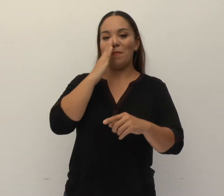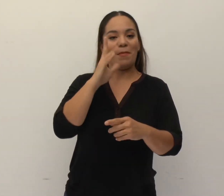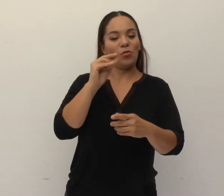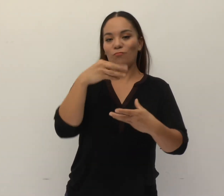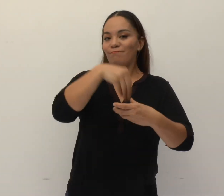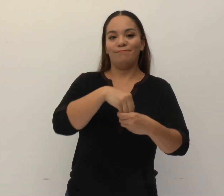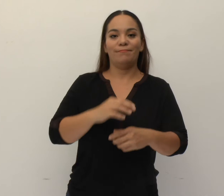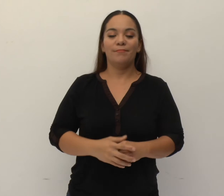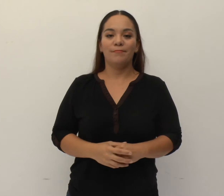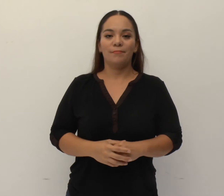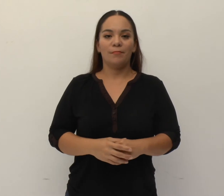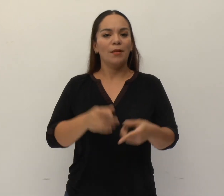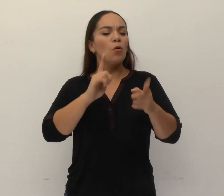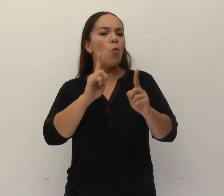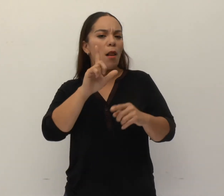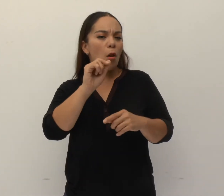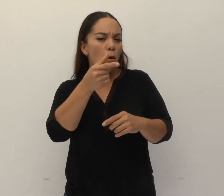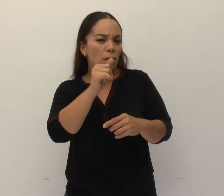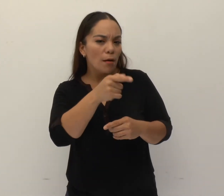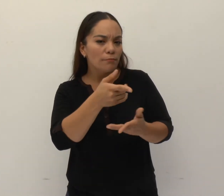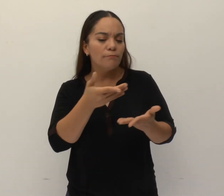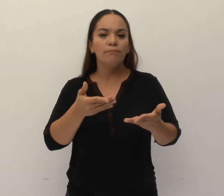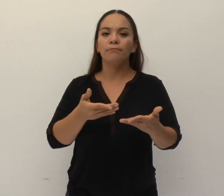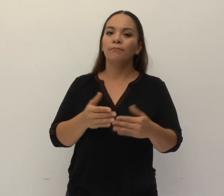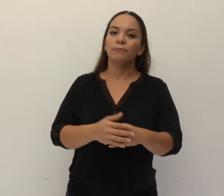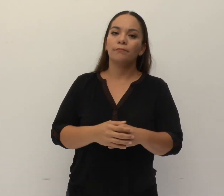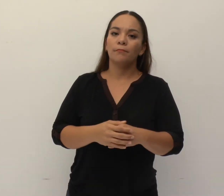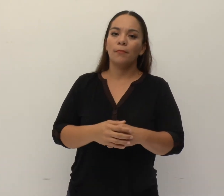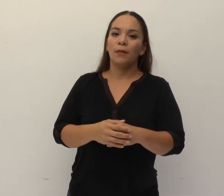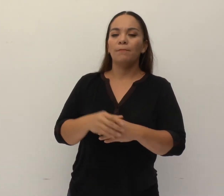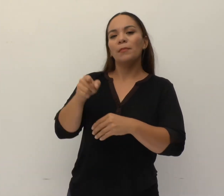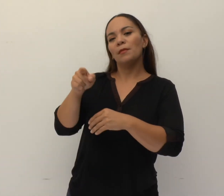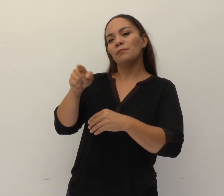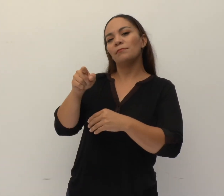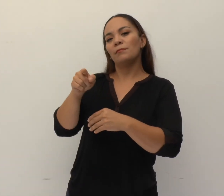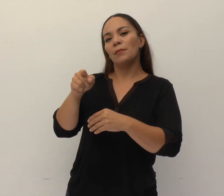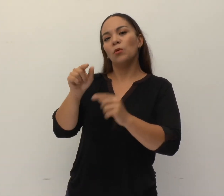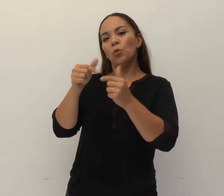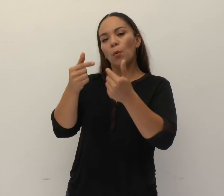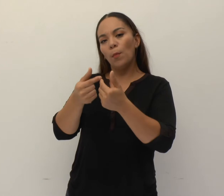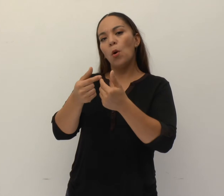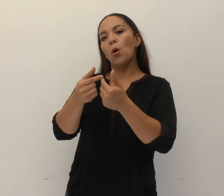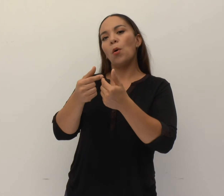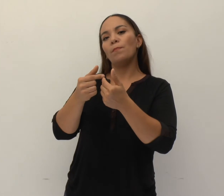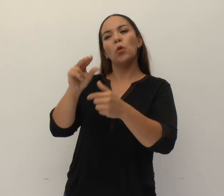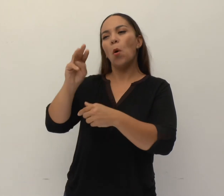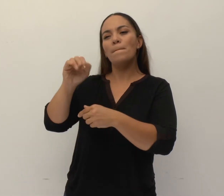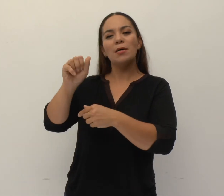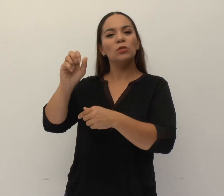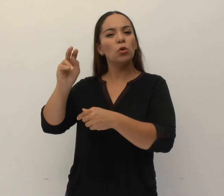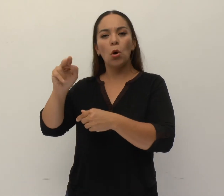mamá no fue de la logia. ¿Sabes cuál logia? ¿Sería el de los...? No, es el de los masones. Es el que quedaba